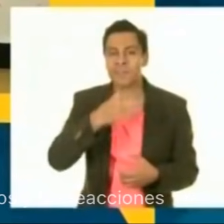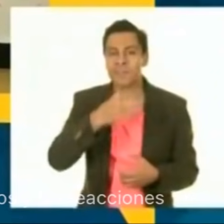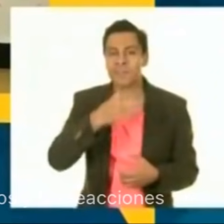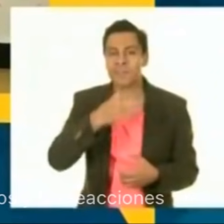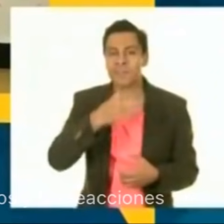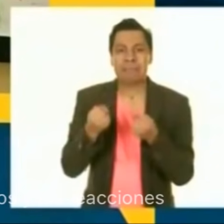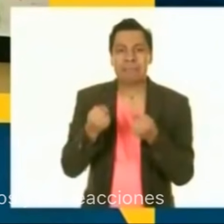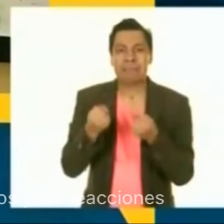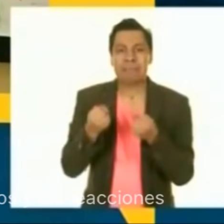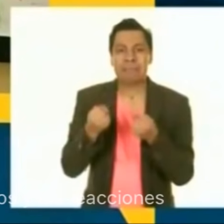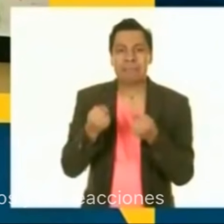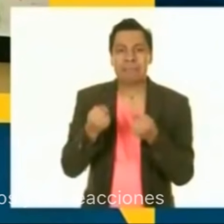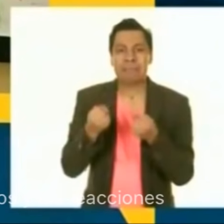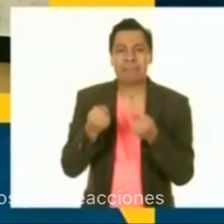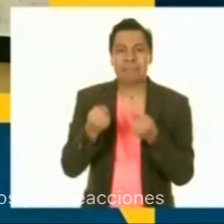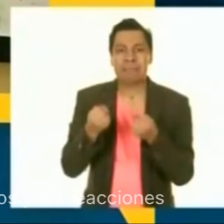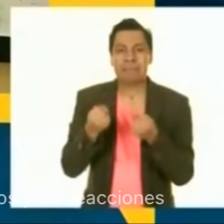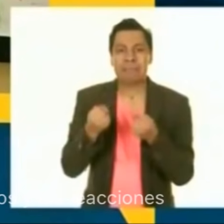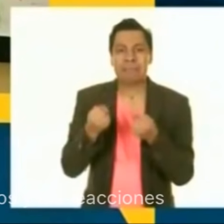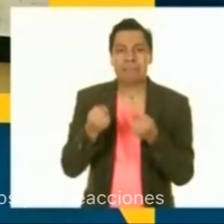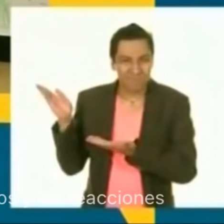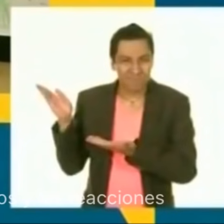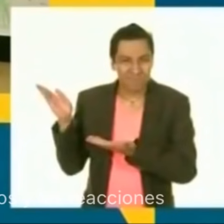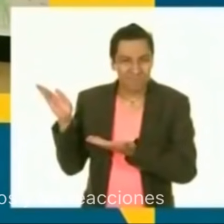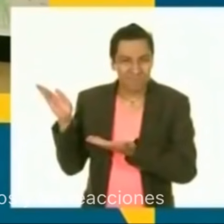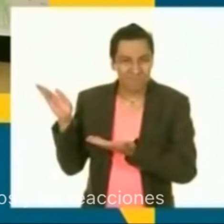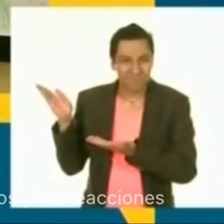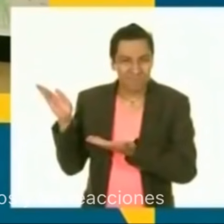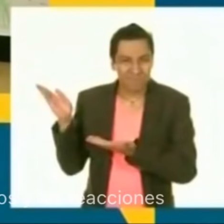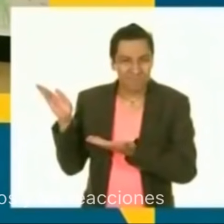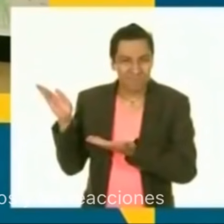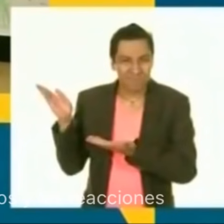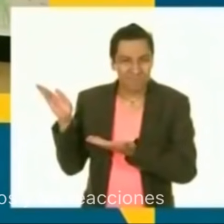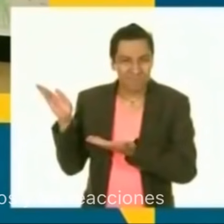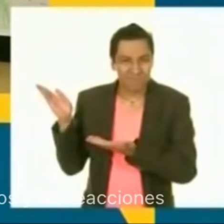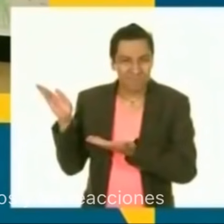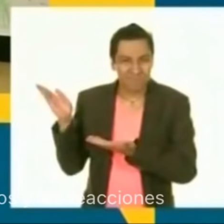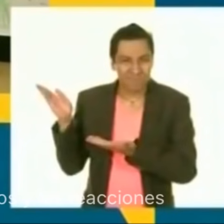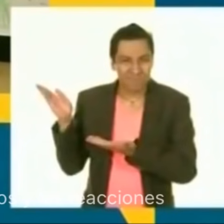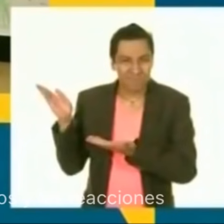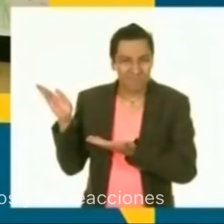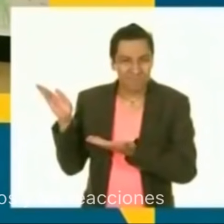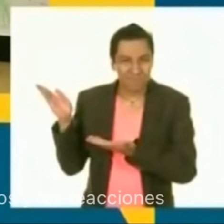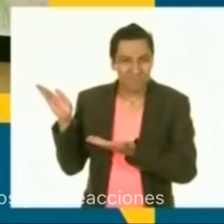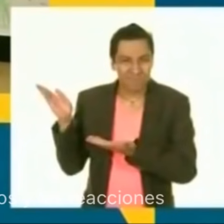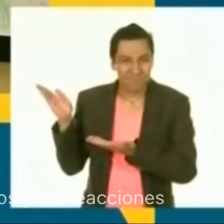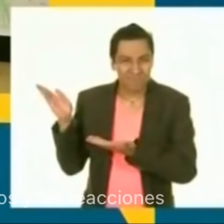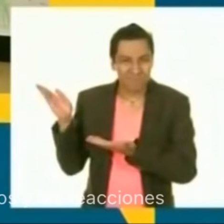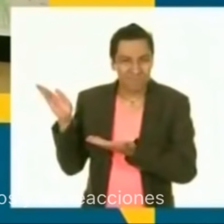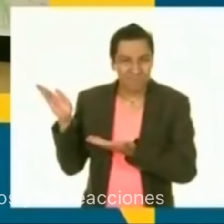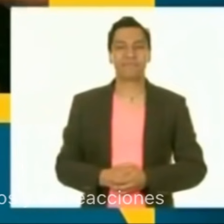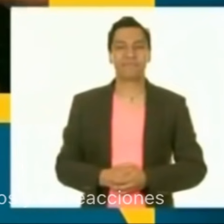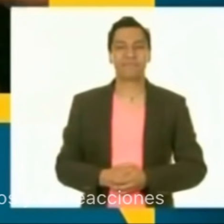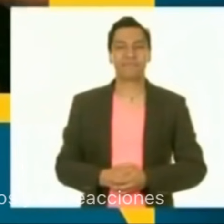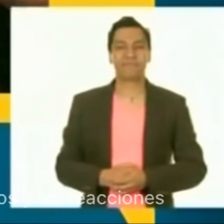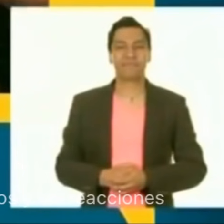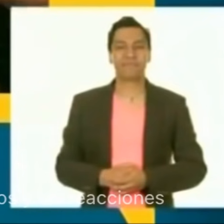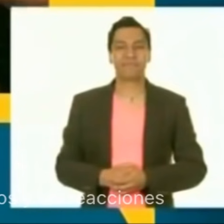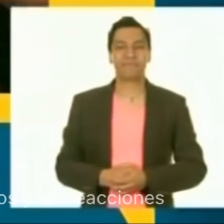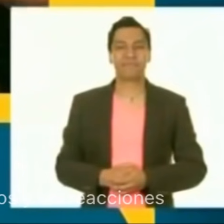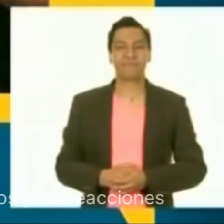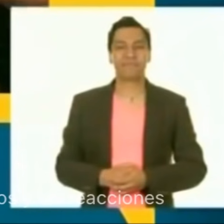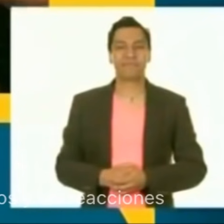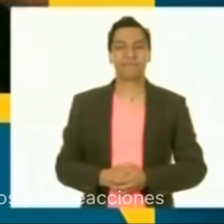mi enojo poco a poco y lo vuelvo a inflar y puedo poner mi música favorita e improvisar con el globo. Si